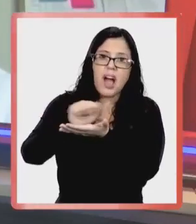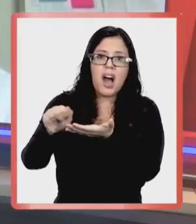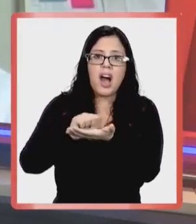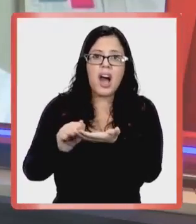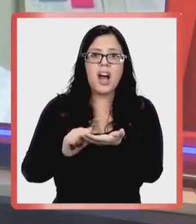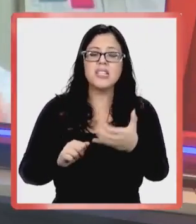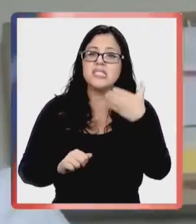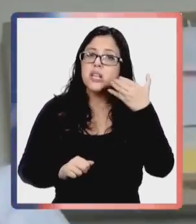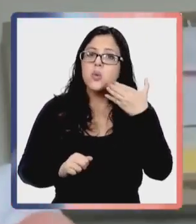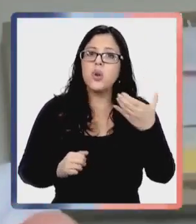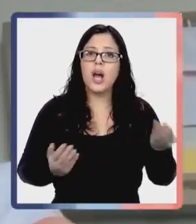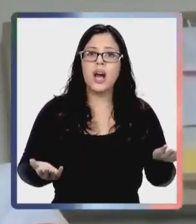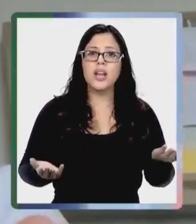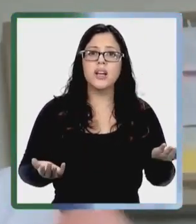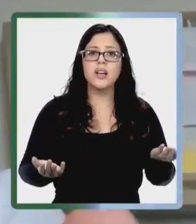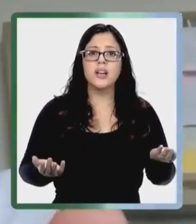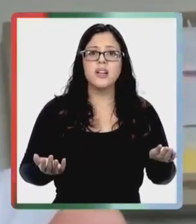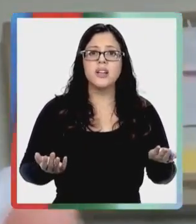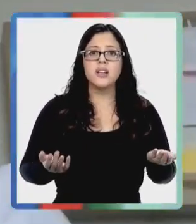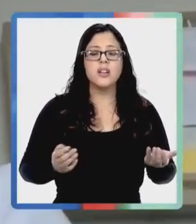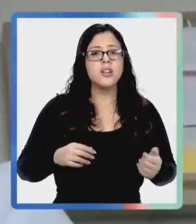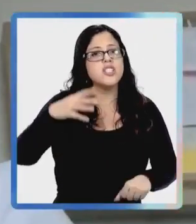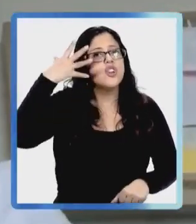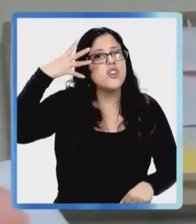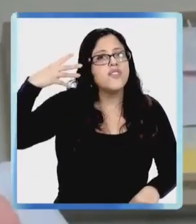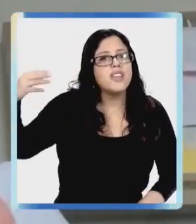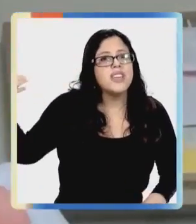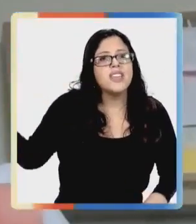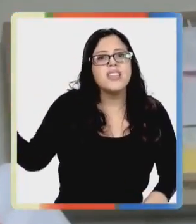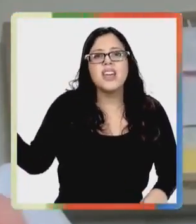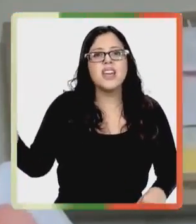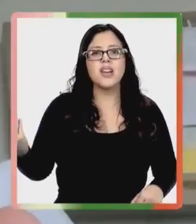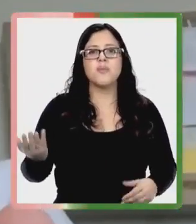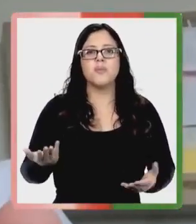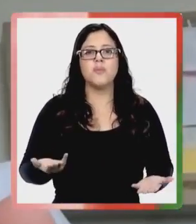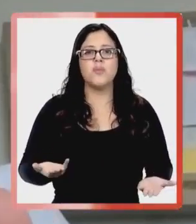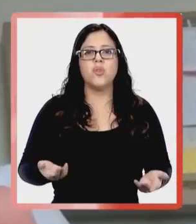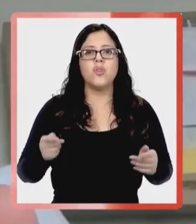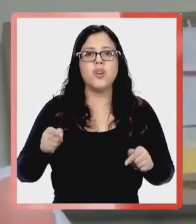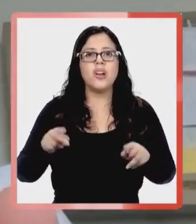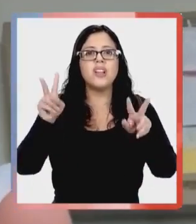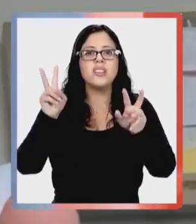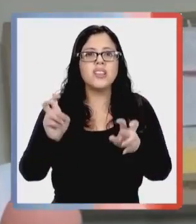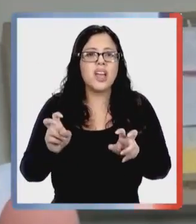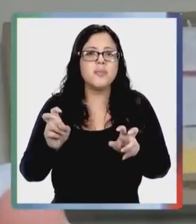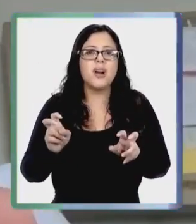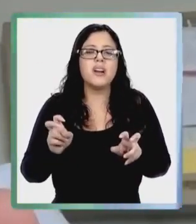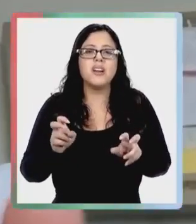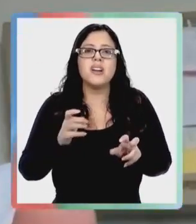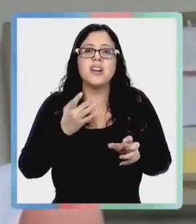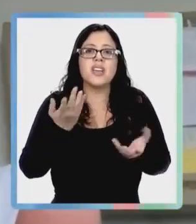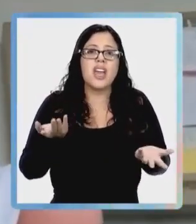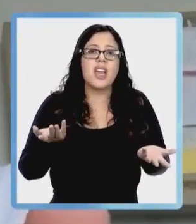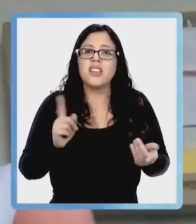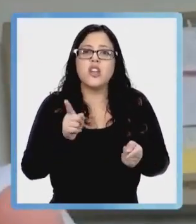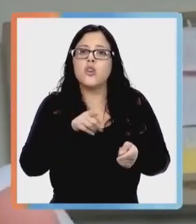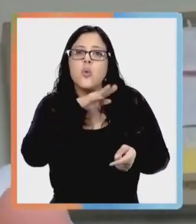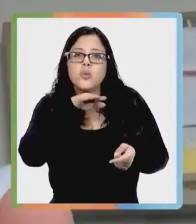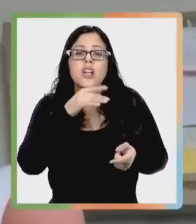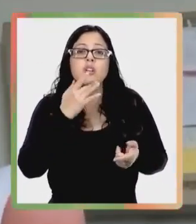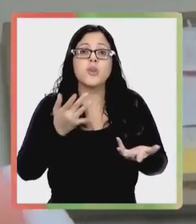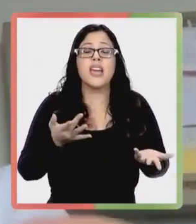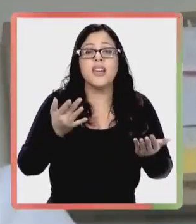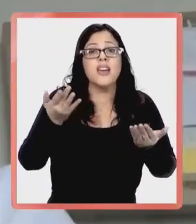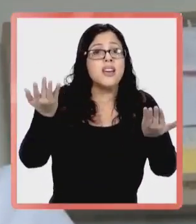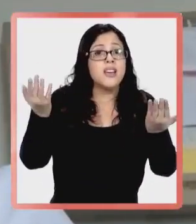frecuencia y ojalá no ser una compañía. Olvidémonos del celular en algún momento, si lo usamos para todo, hasta para irnos a la cama, ¿no es